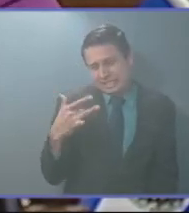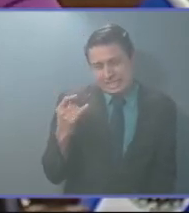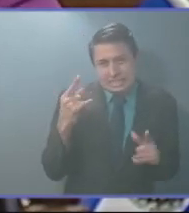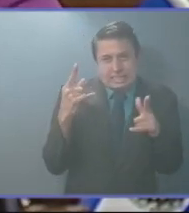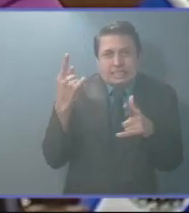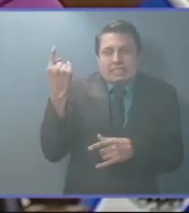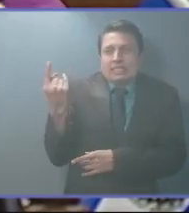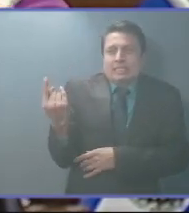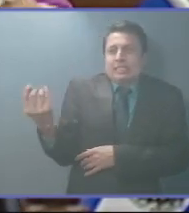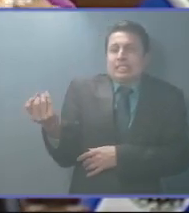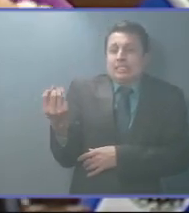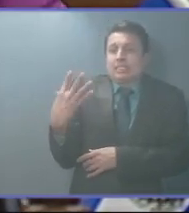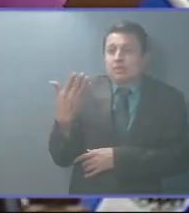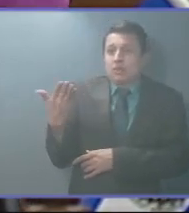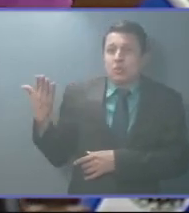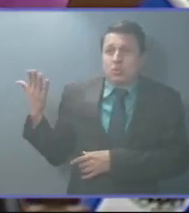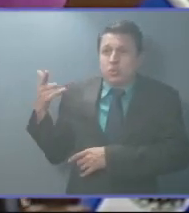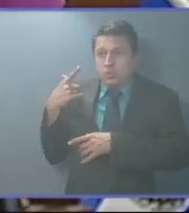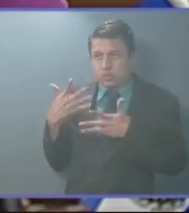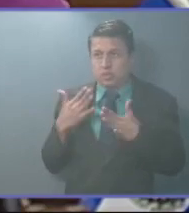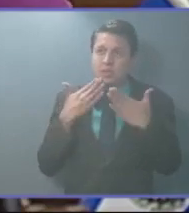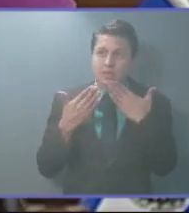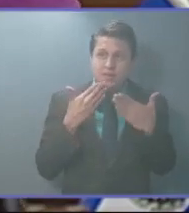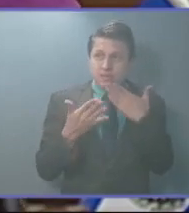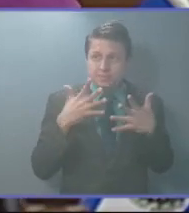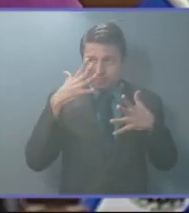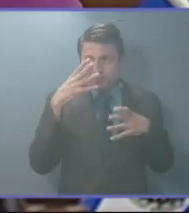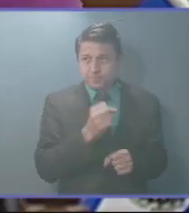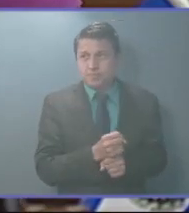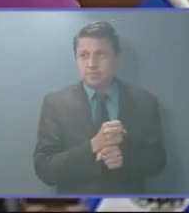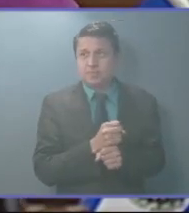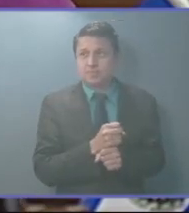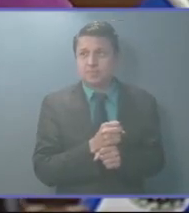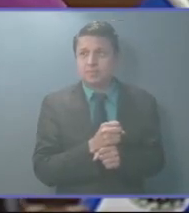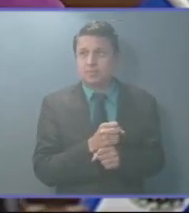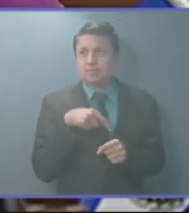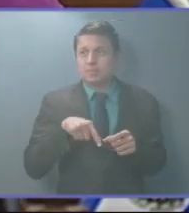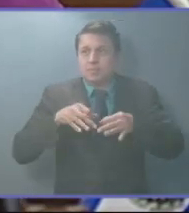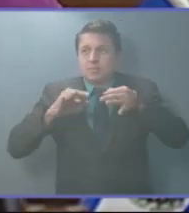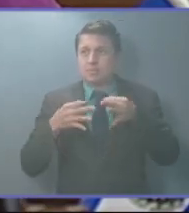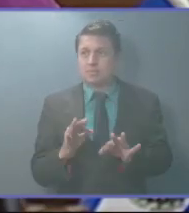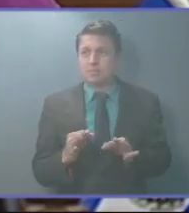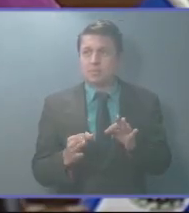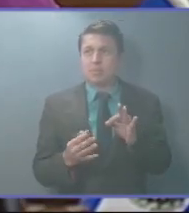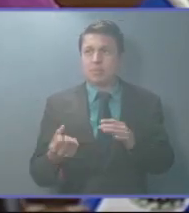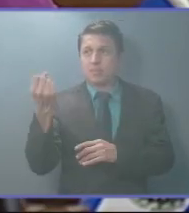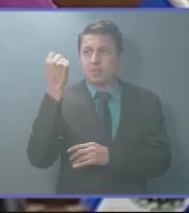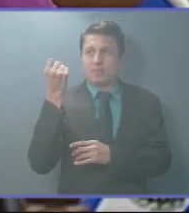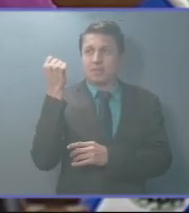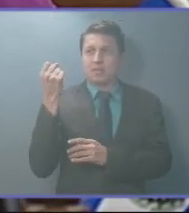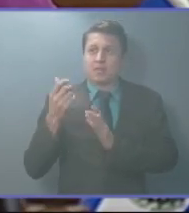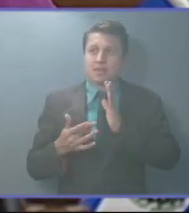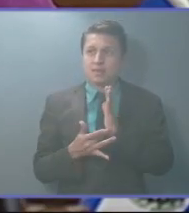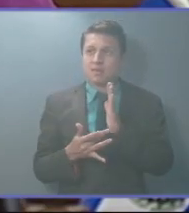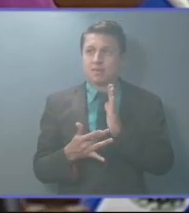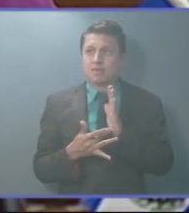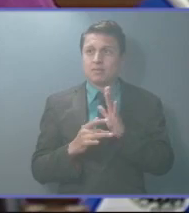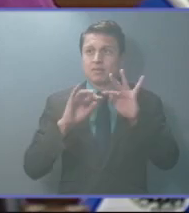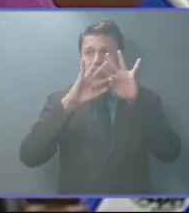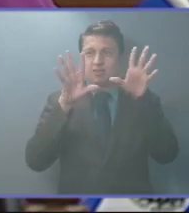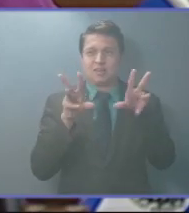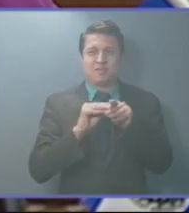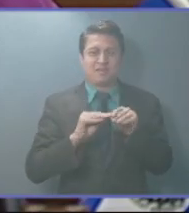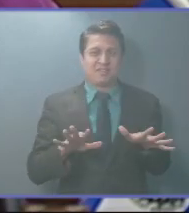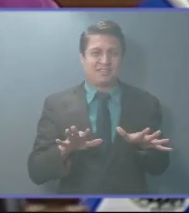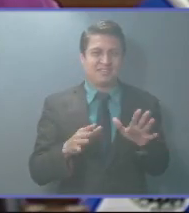boca está dado con certeza en esta herramienta tan importante que se llama internet